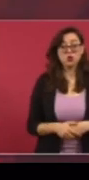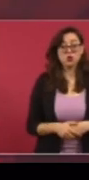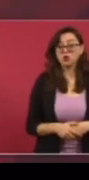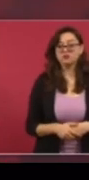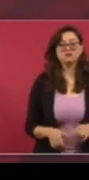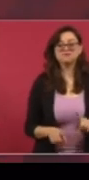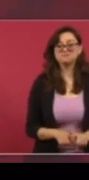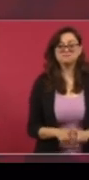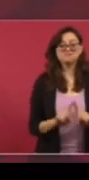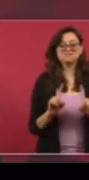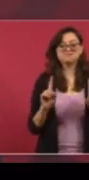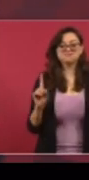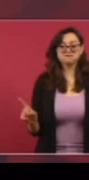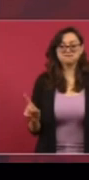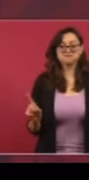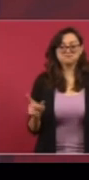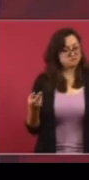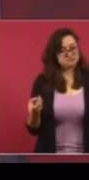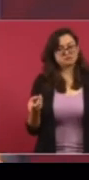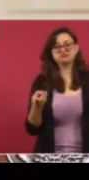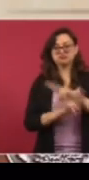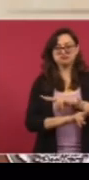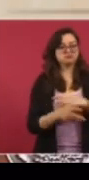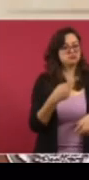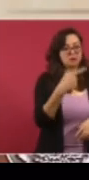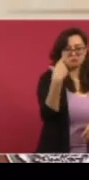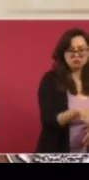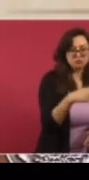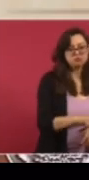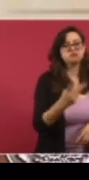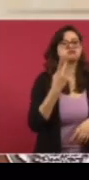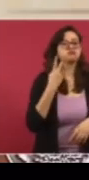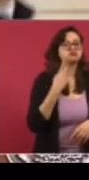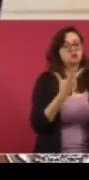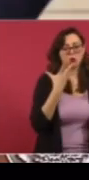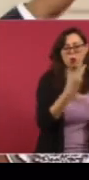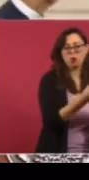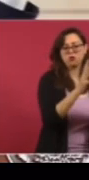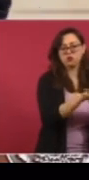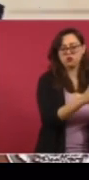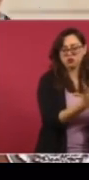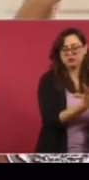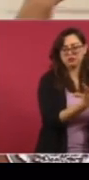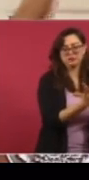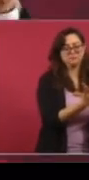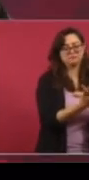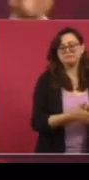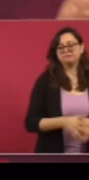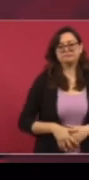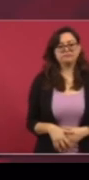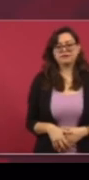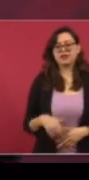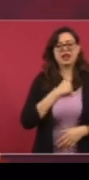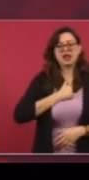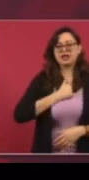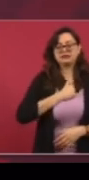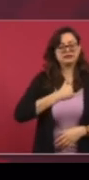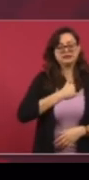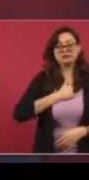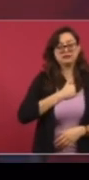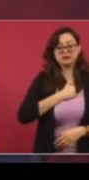esto la economía no suba no mejoren Los sueldos bajen cada día más Los sueldos porque ese dinero que